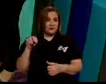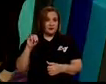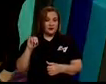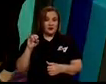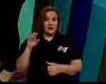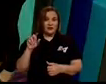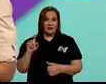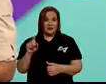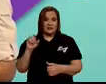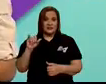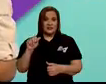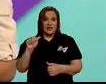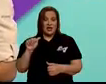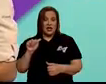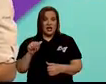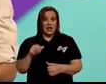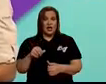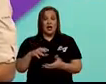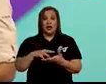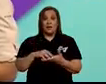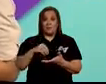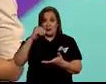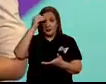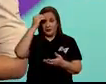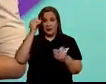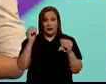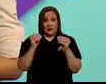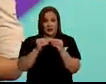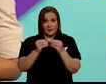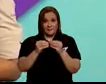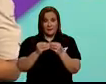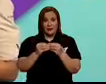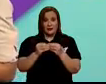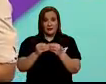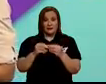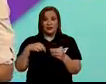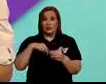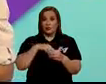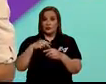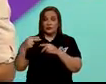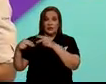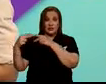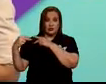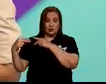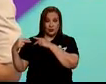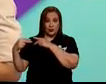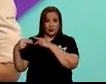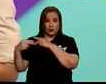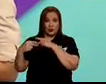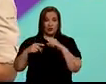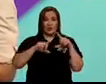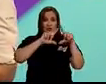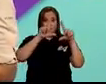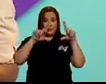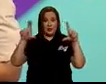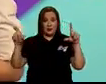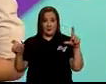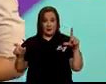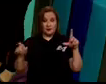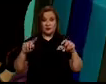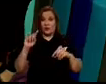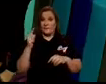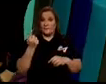Nada, a conocer más, darle la invitación a conocer más de esa historia interesante que tiene nuestro país, esos primeros años.